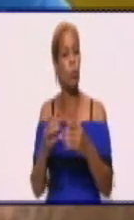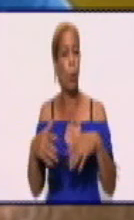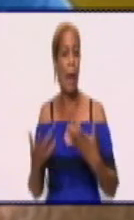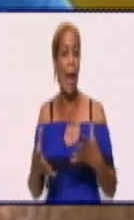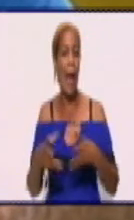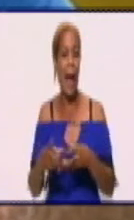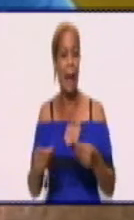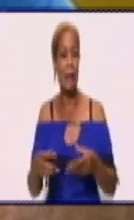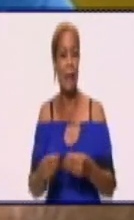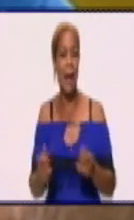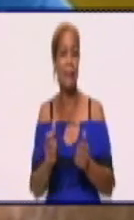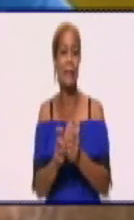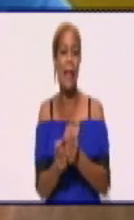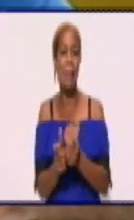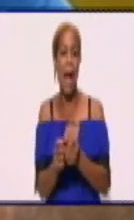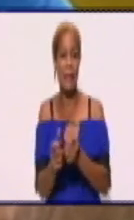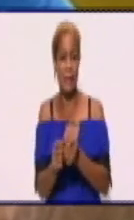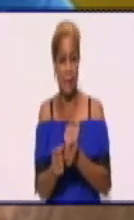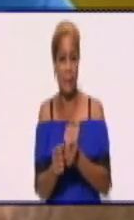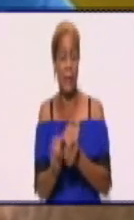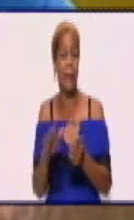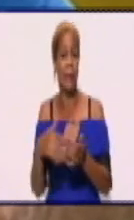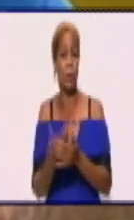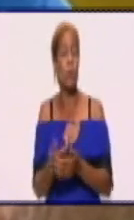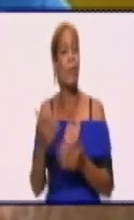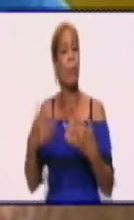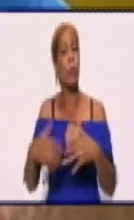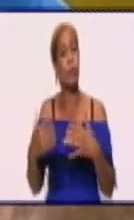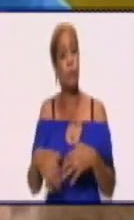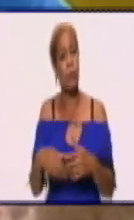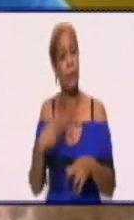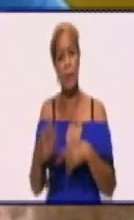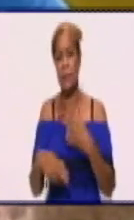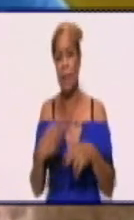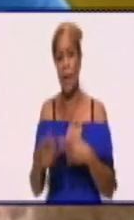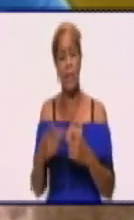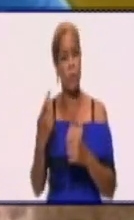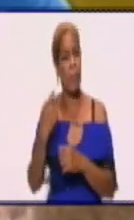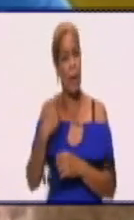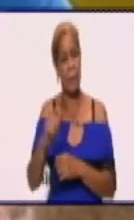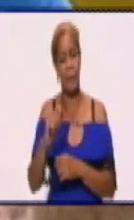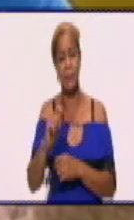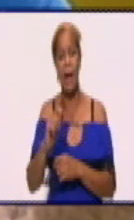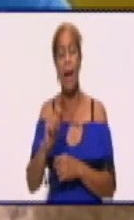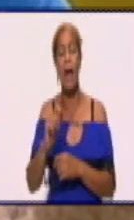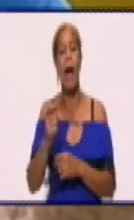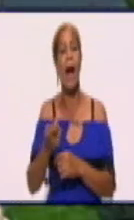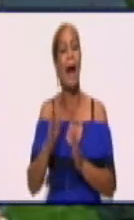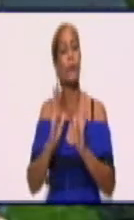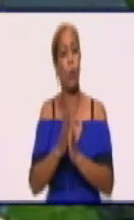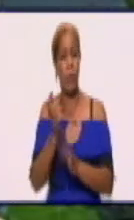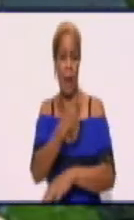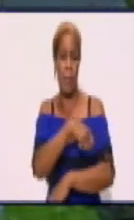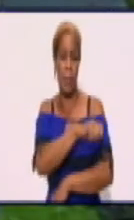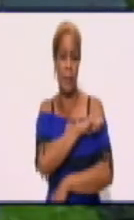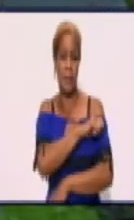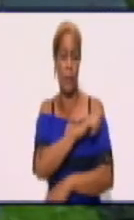es las producciones que principalmente han estado destinadas a la venta en la población. Y que quiero